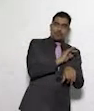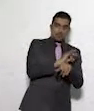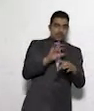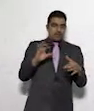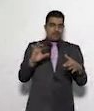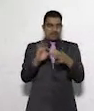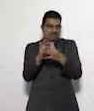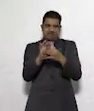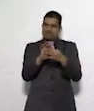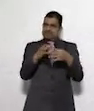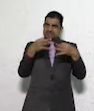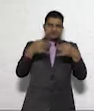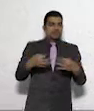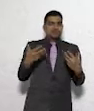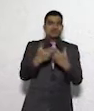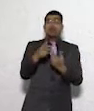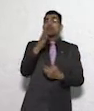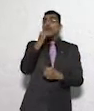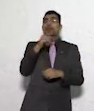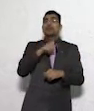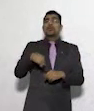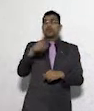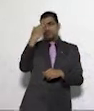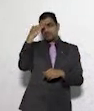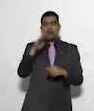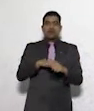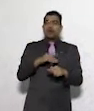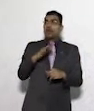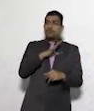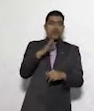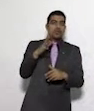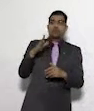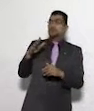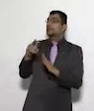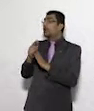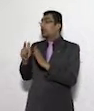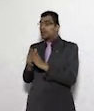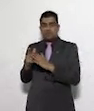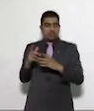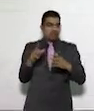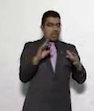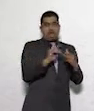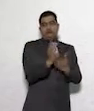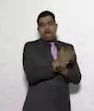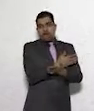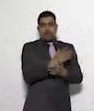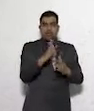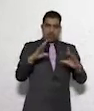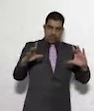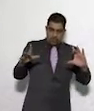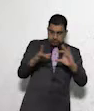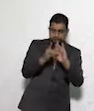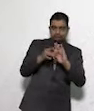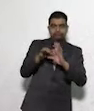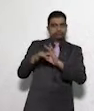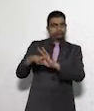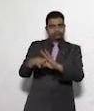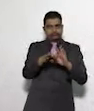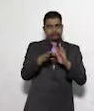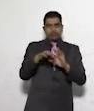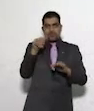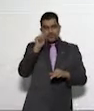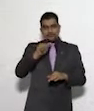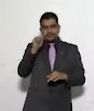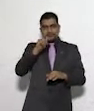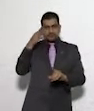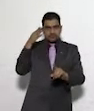tal forma que no puede aceptarse lo uno sin lo otro. Esta triada ha sido siempre la